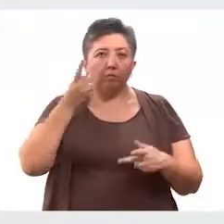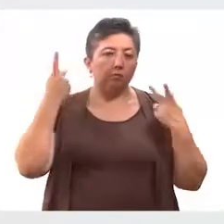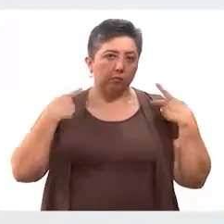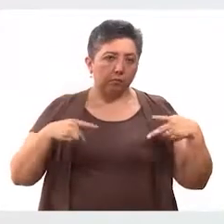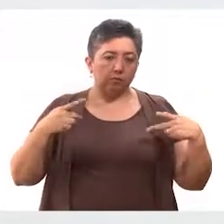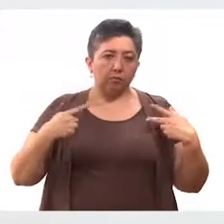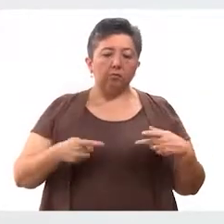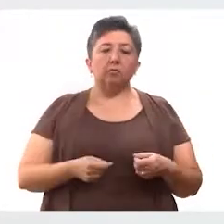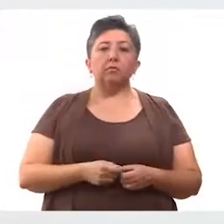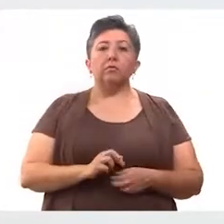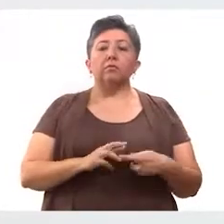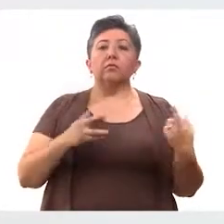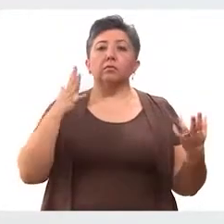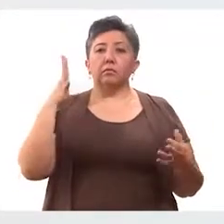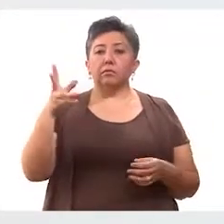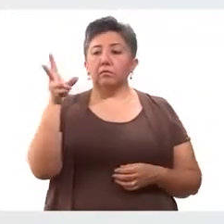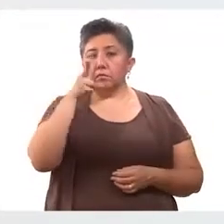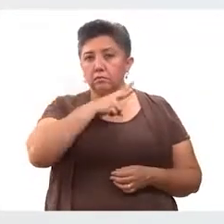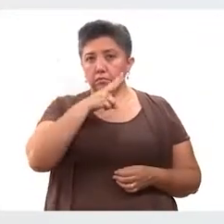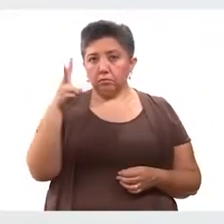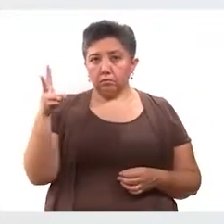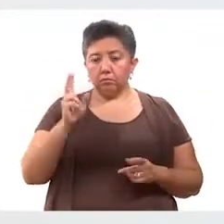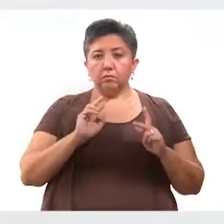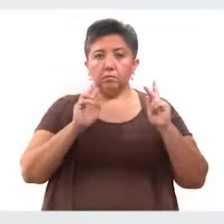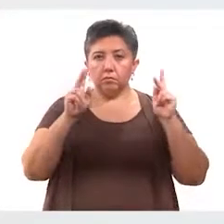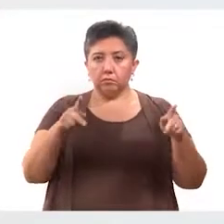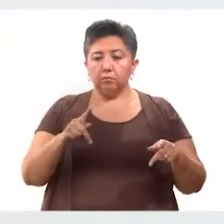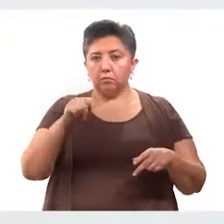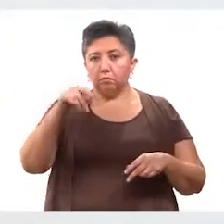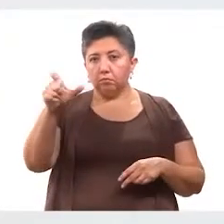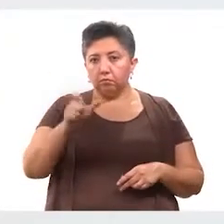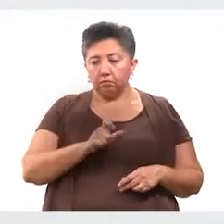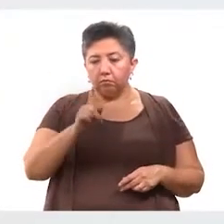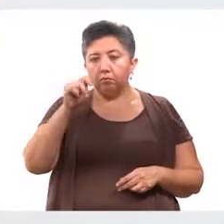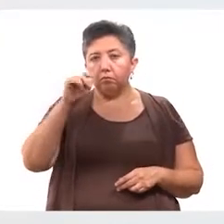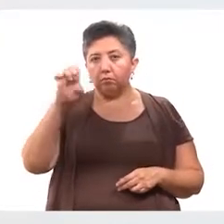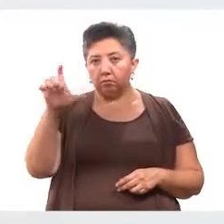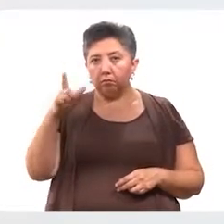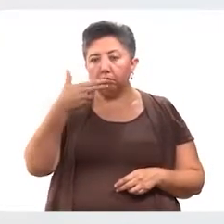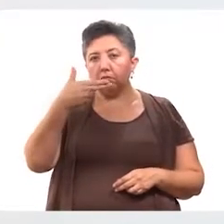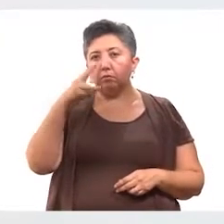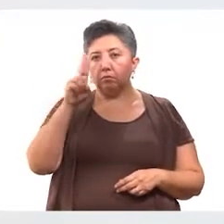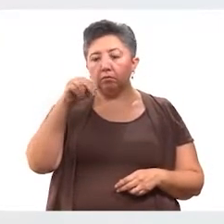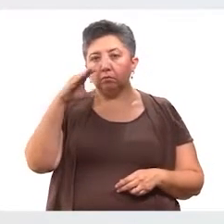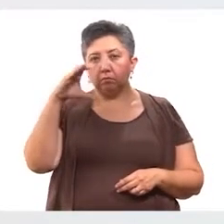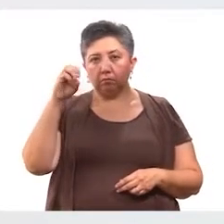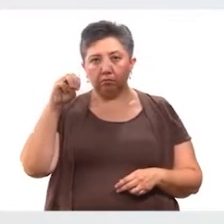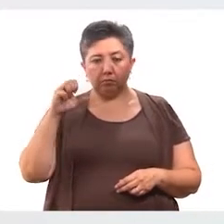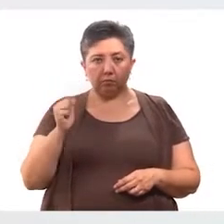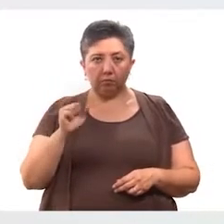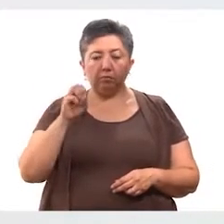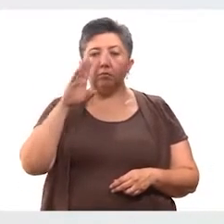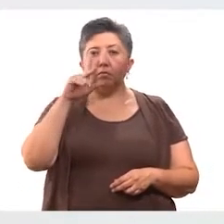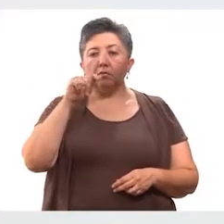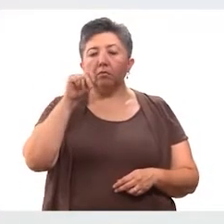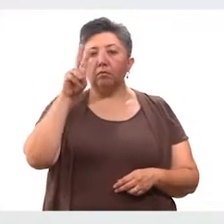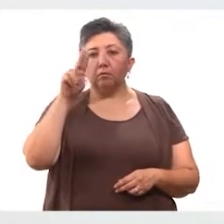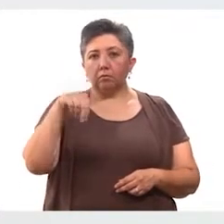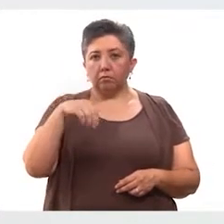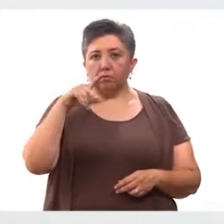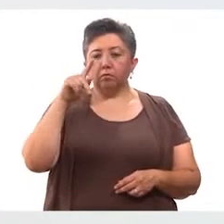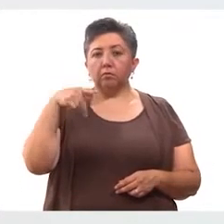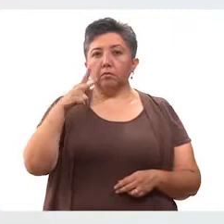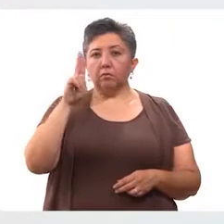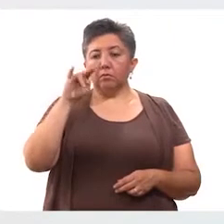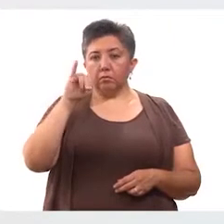la población se realizará en Valladolid, Progreso, Tecash, Ticul, Junucmá, Jomún, Celestún,